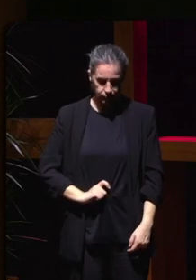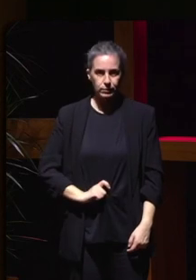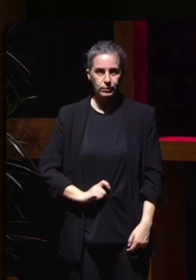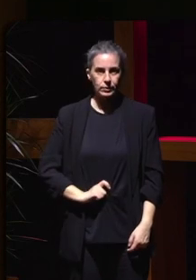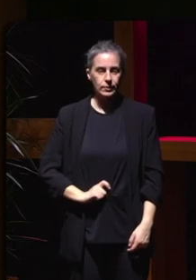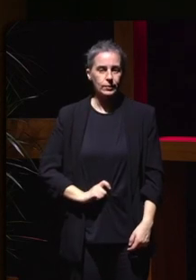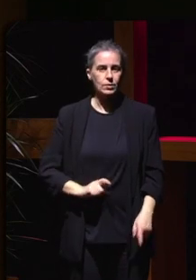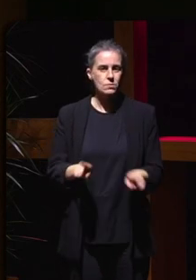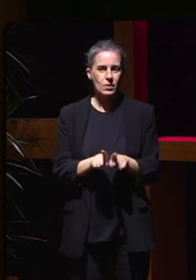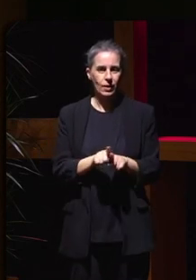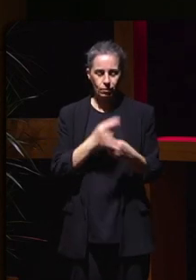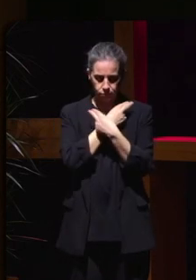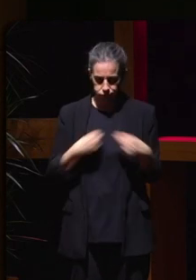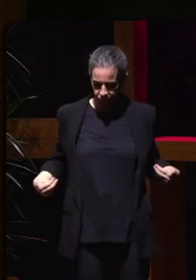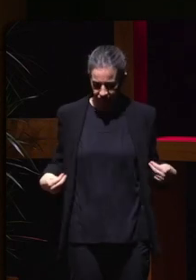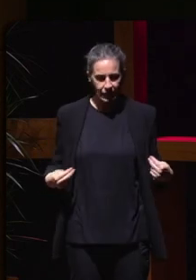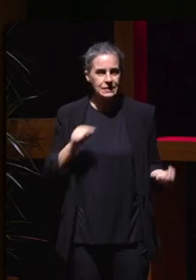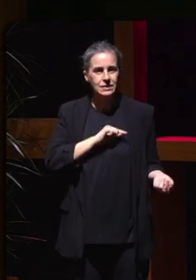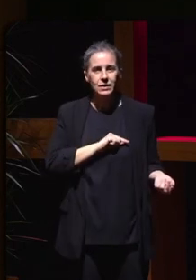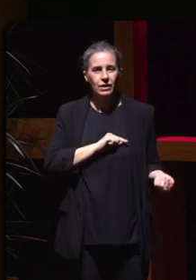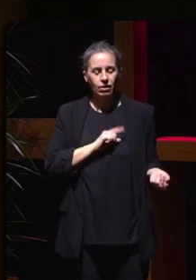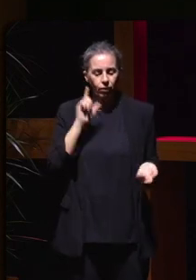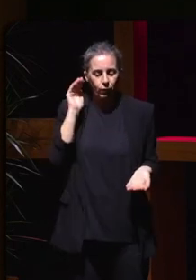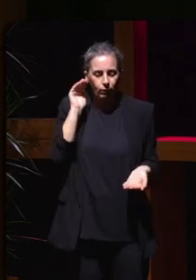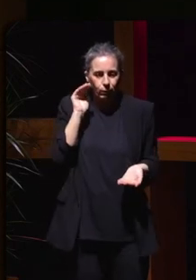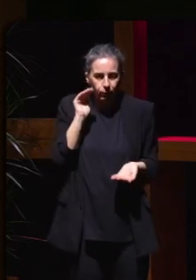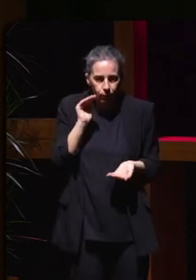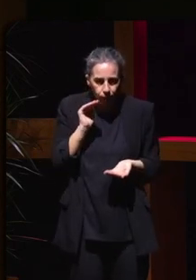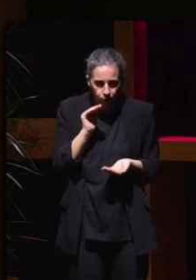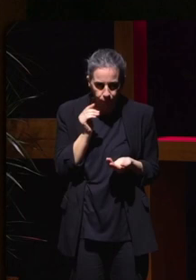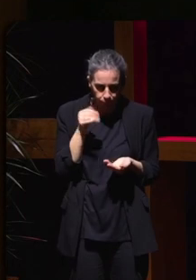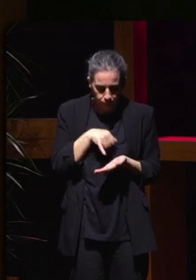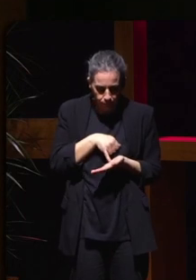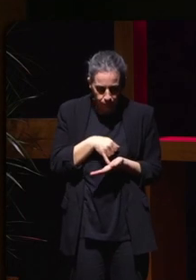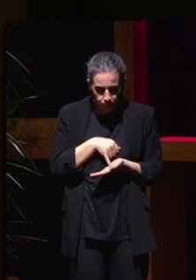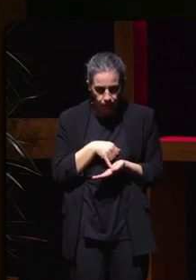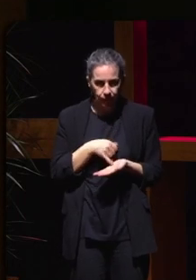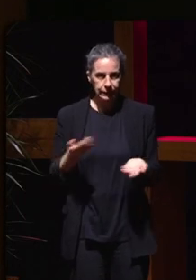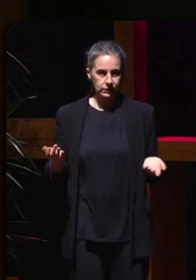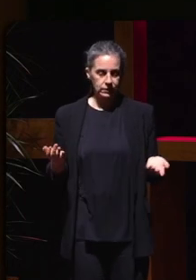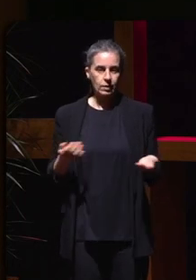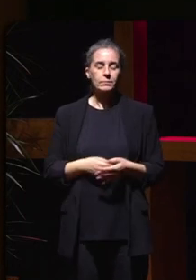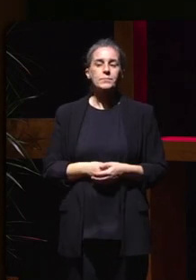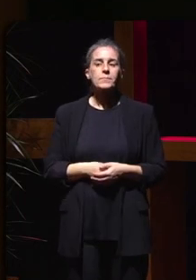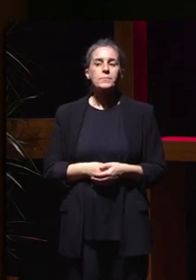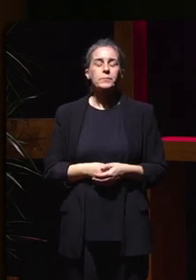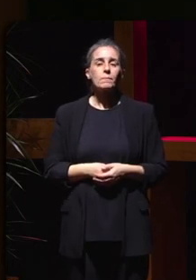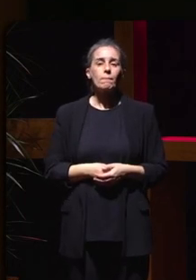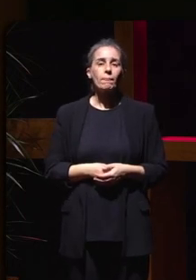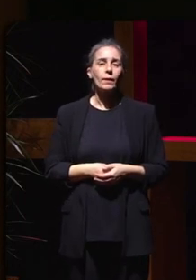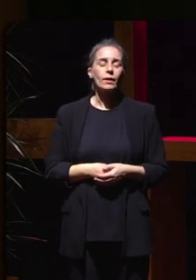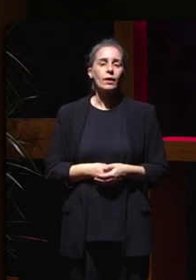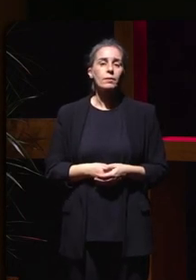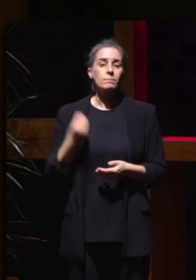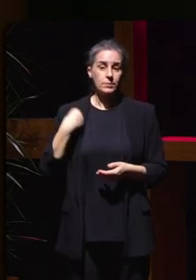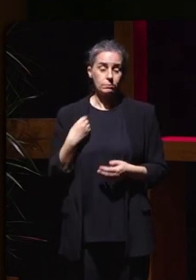como amor propio y sentirme pues cada vez más pequeño seguir quemándome por pelo camello y a este